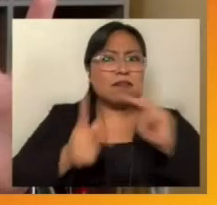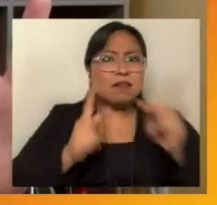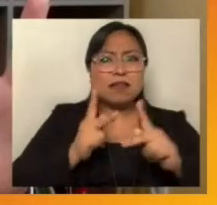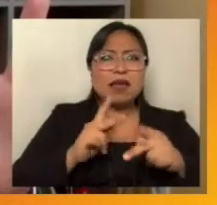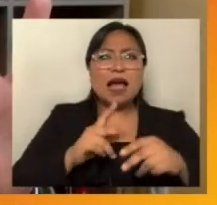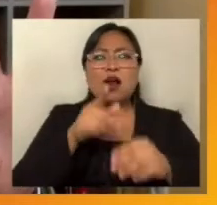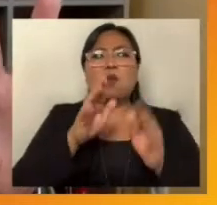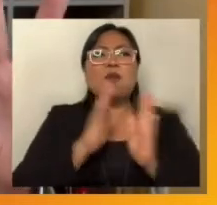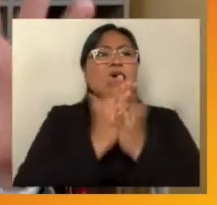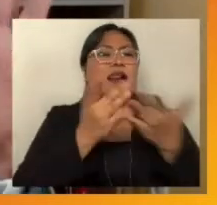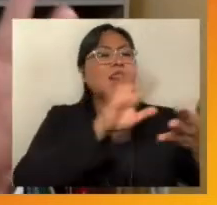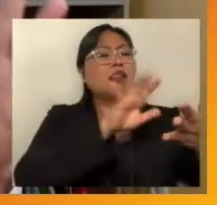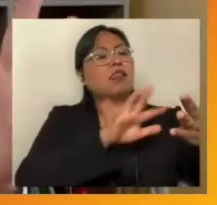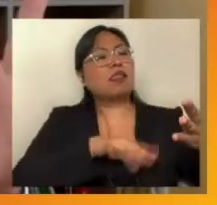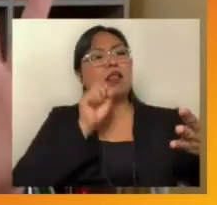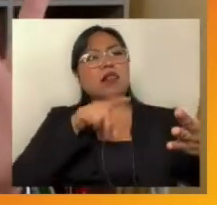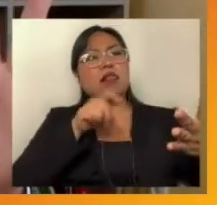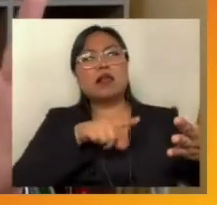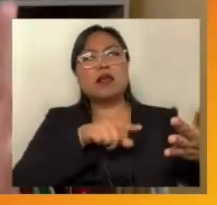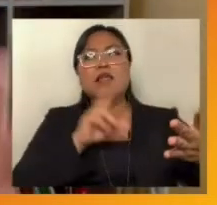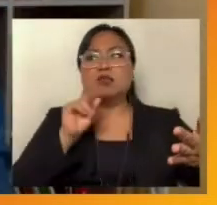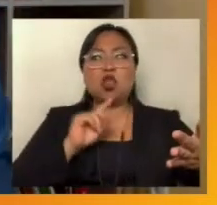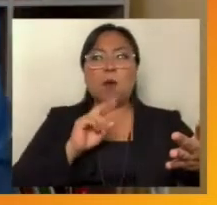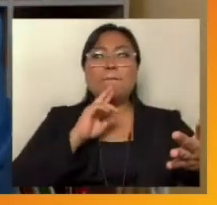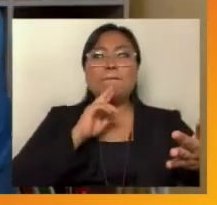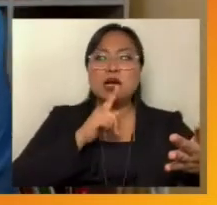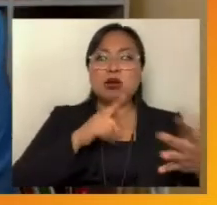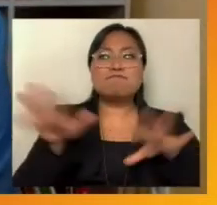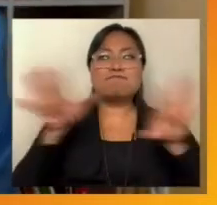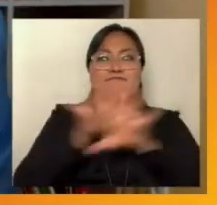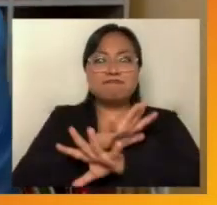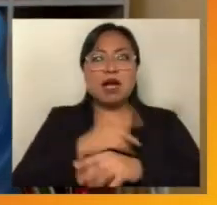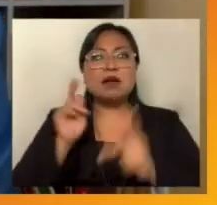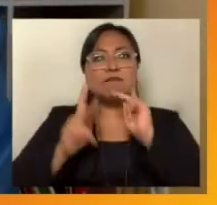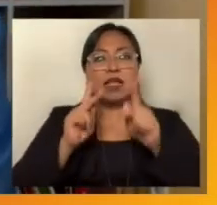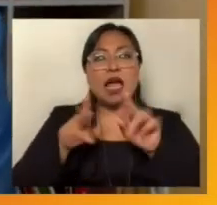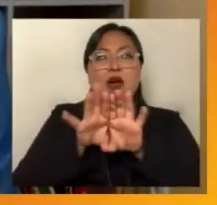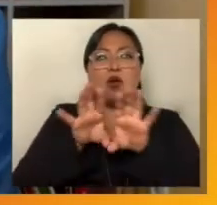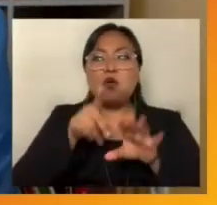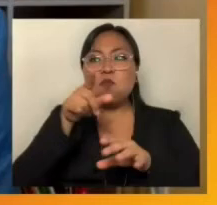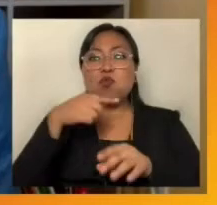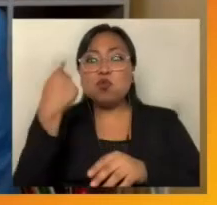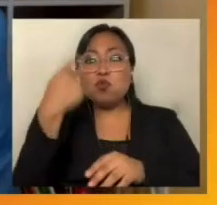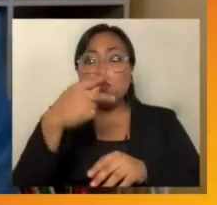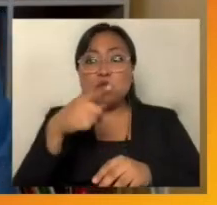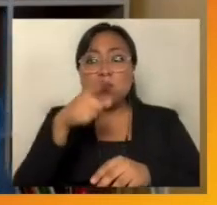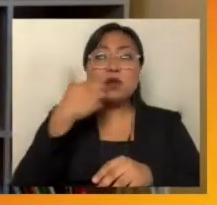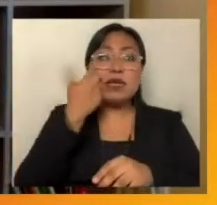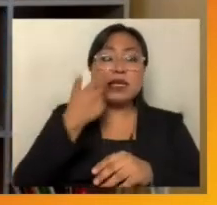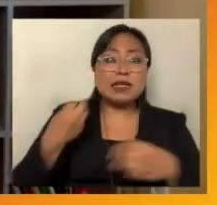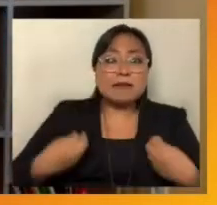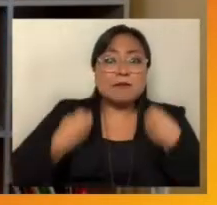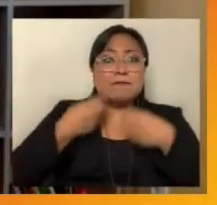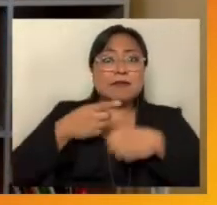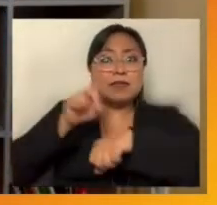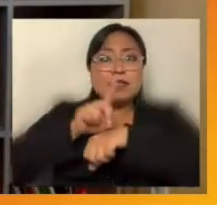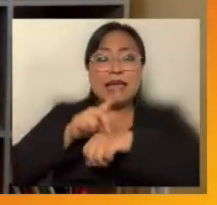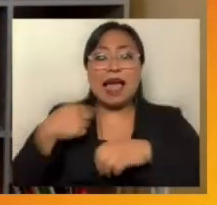libros, sino que empieces a hablar de las cosas que tú estás viviendo dentro de tu